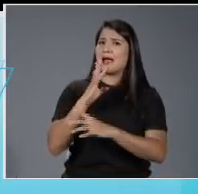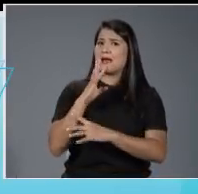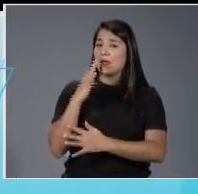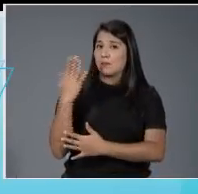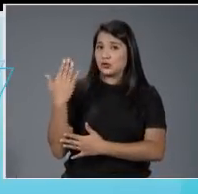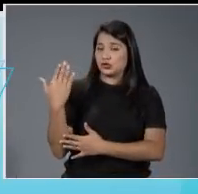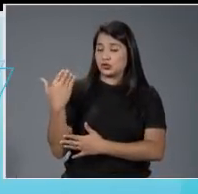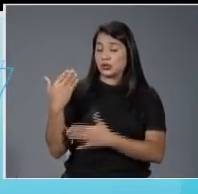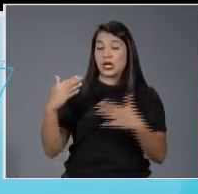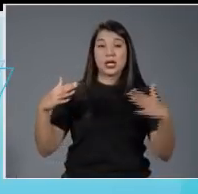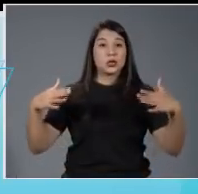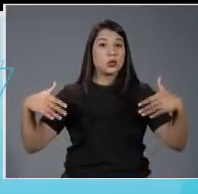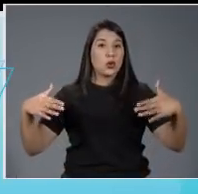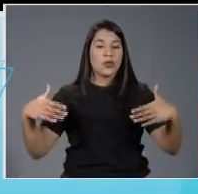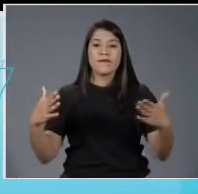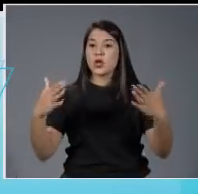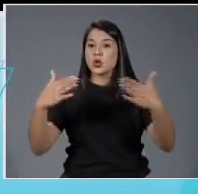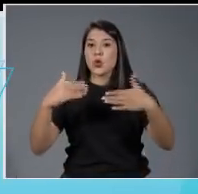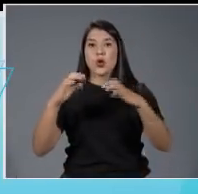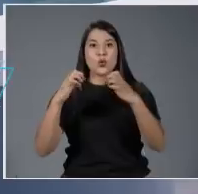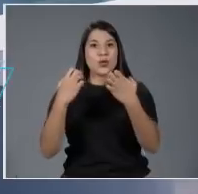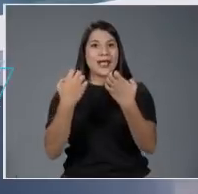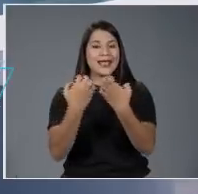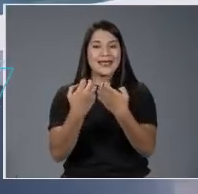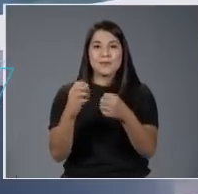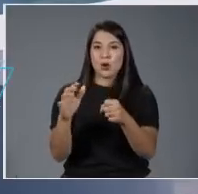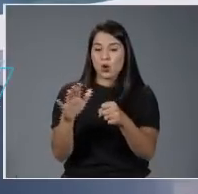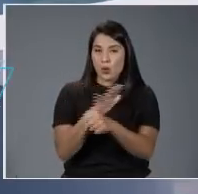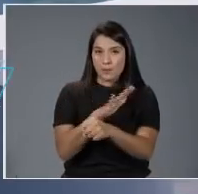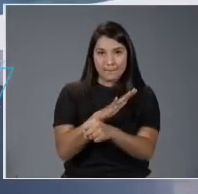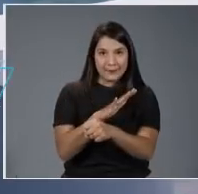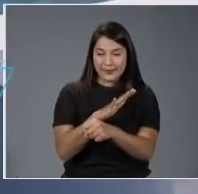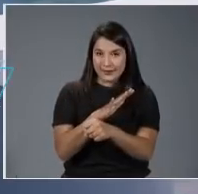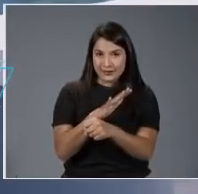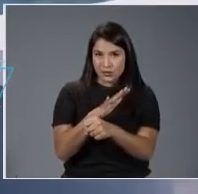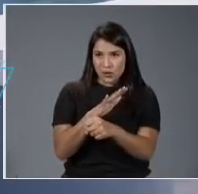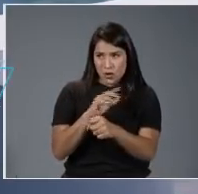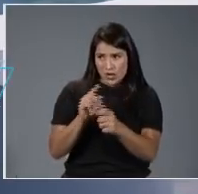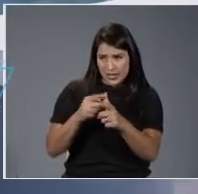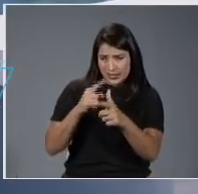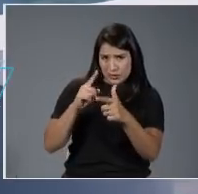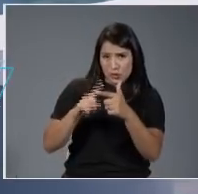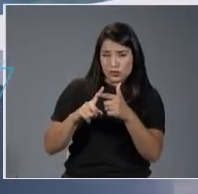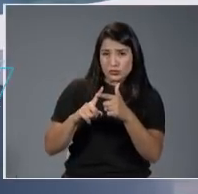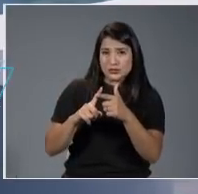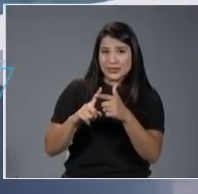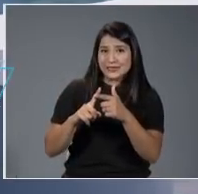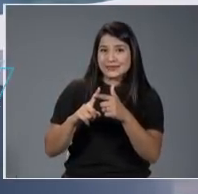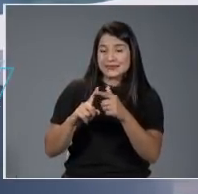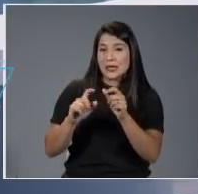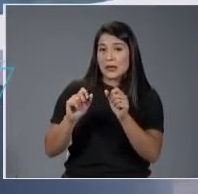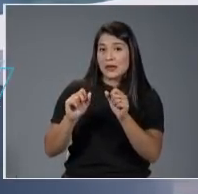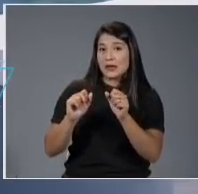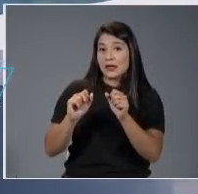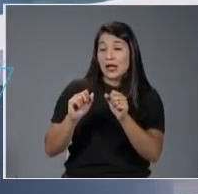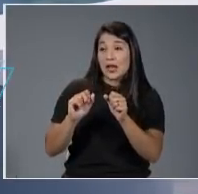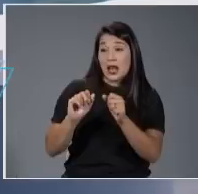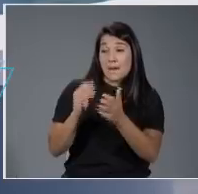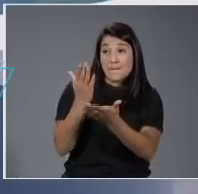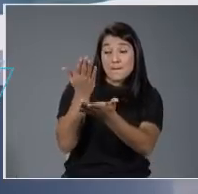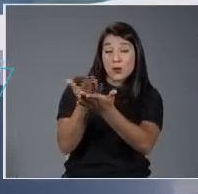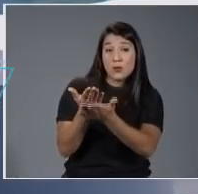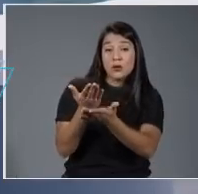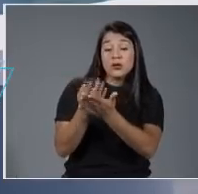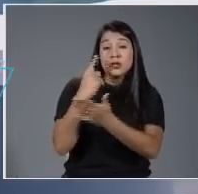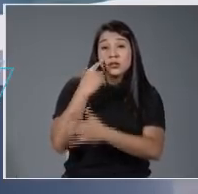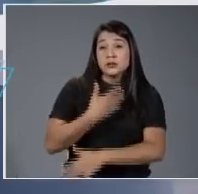de que aún no hay un gabinete totalmente conformado, ¿podría achacarse entonces por la propuesta de Carlos Alvarado